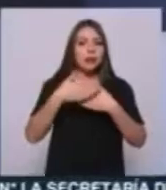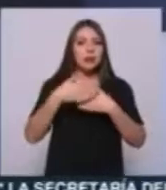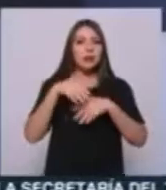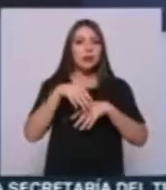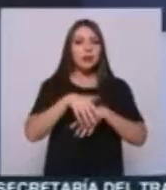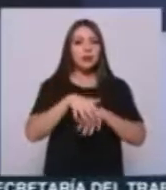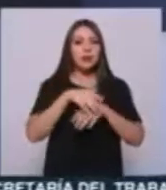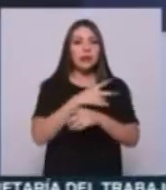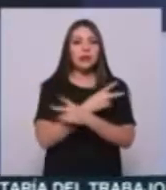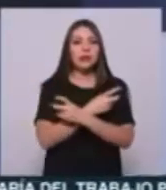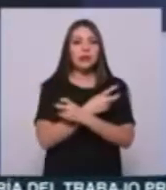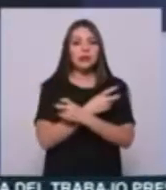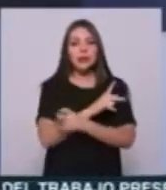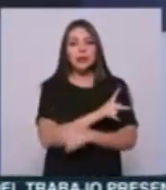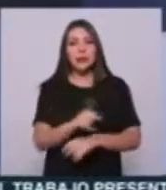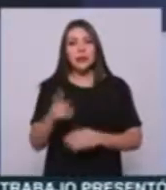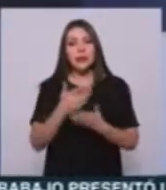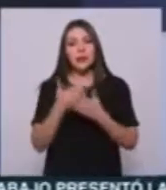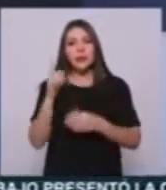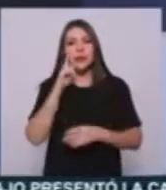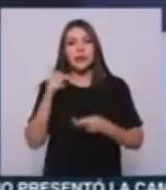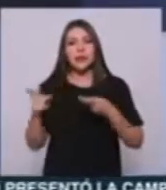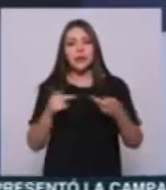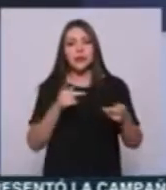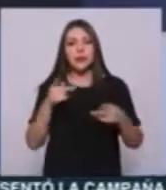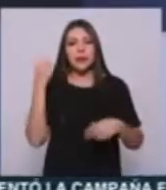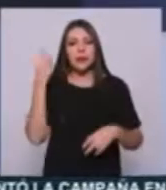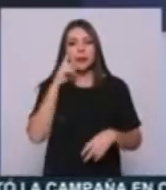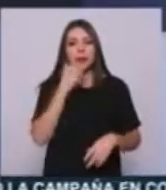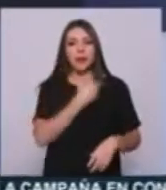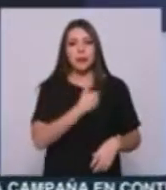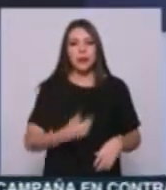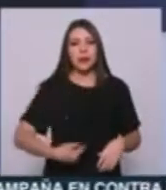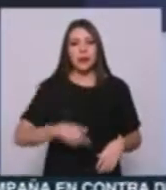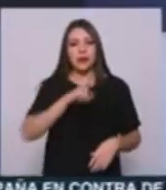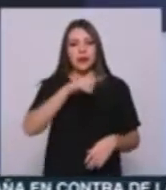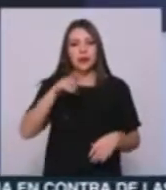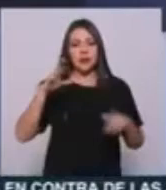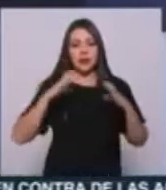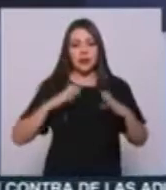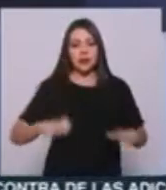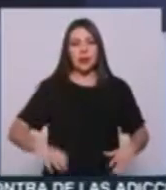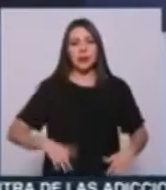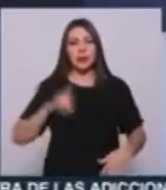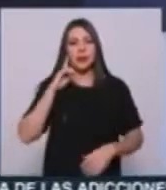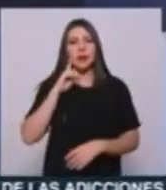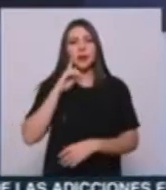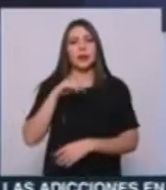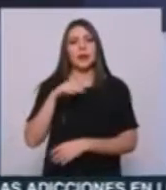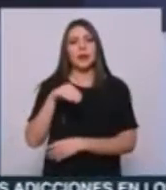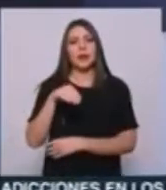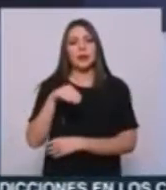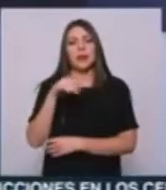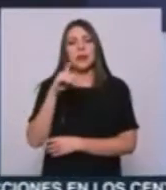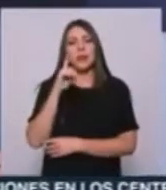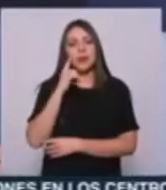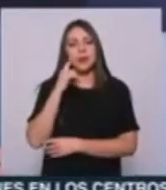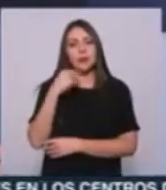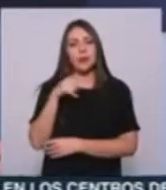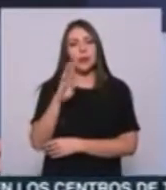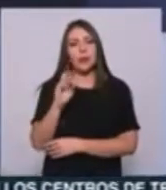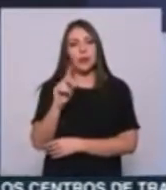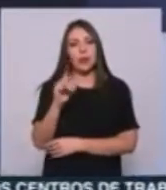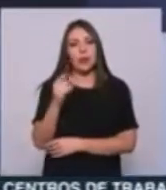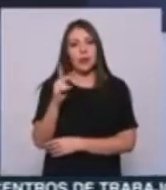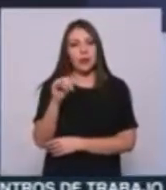procesión, nos acompañan la organizadora del evento y presidenta de Body Paint México, Jessica Esquivas, y Reina Rentería, quienes nos muestran